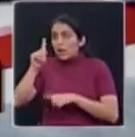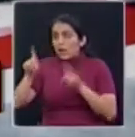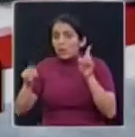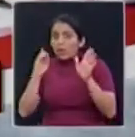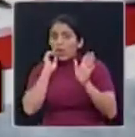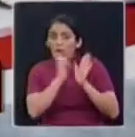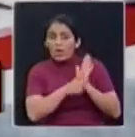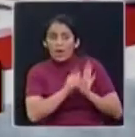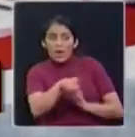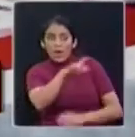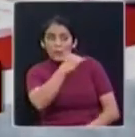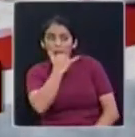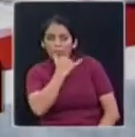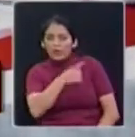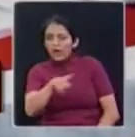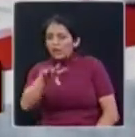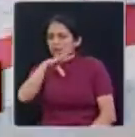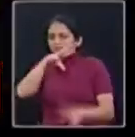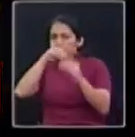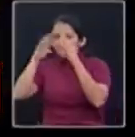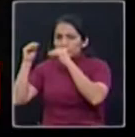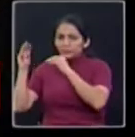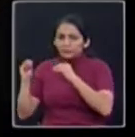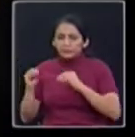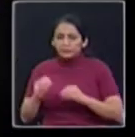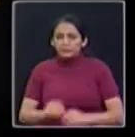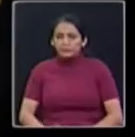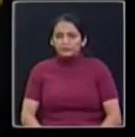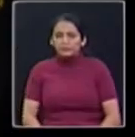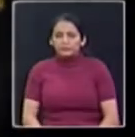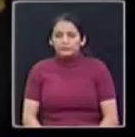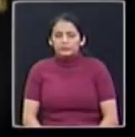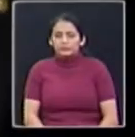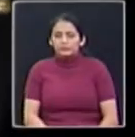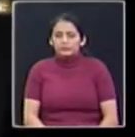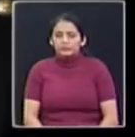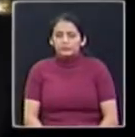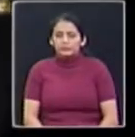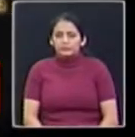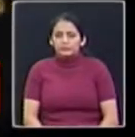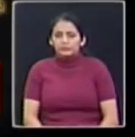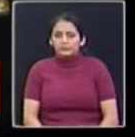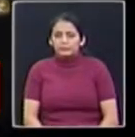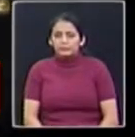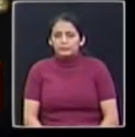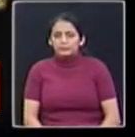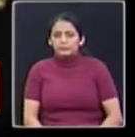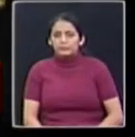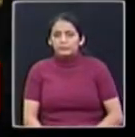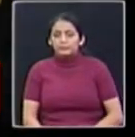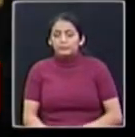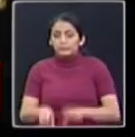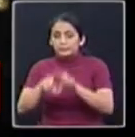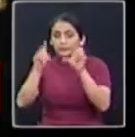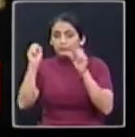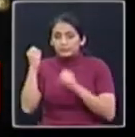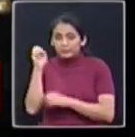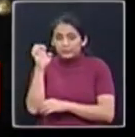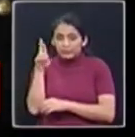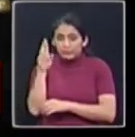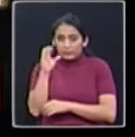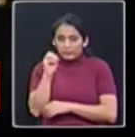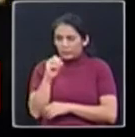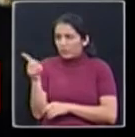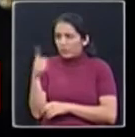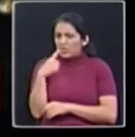para dañar a la actual administración municipal. Yo lamento al señor director del CERCOV que hable de corrupción en